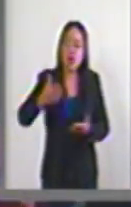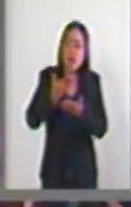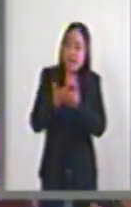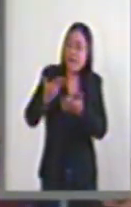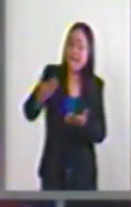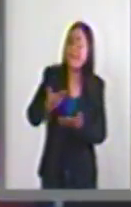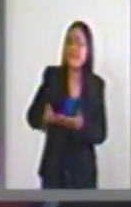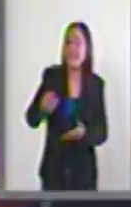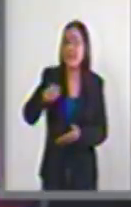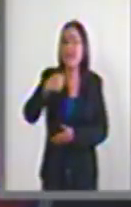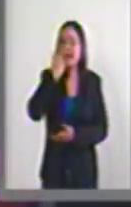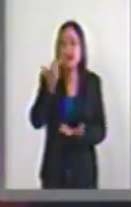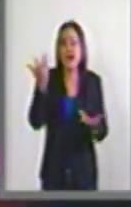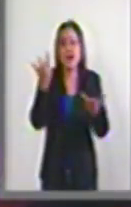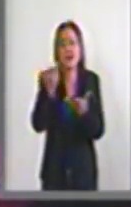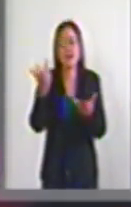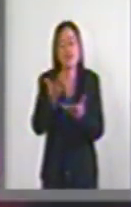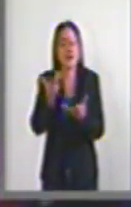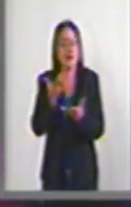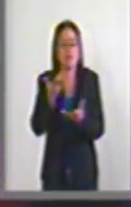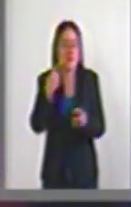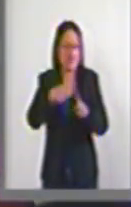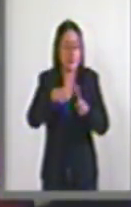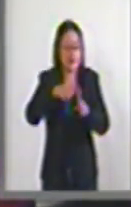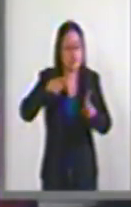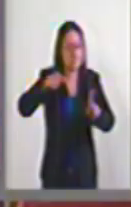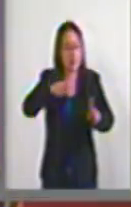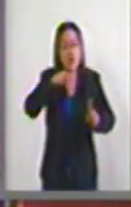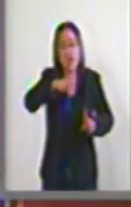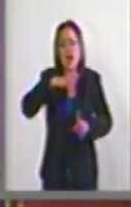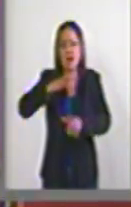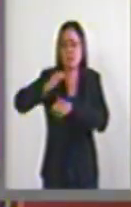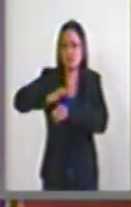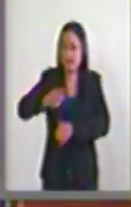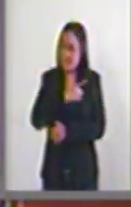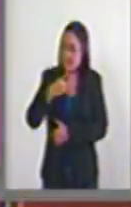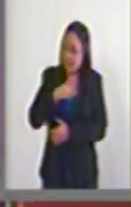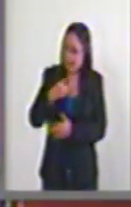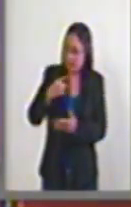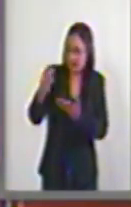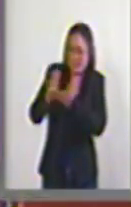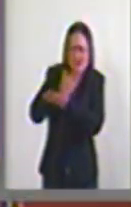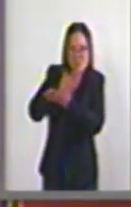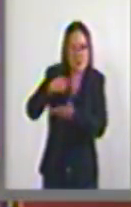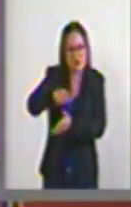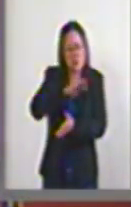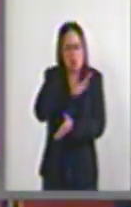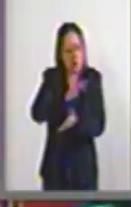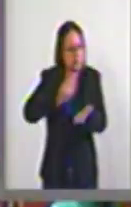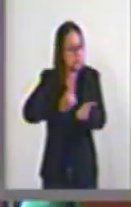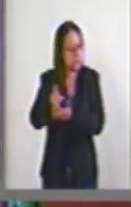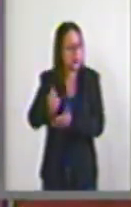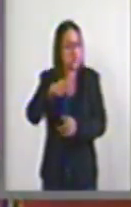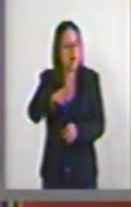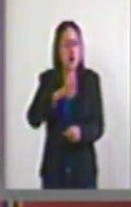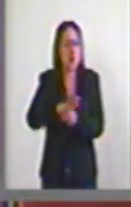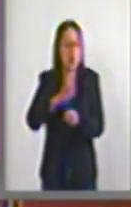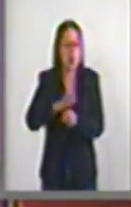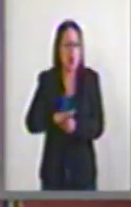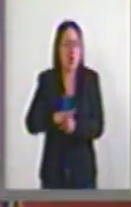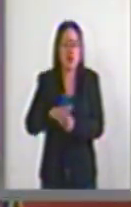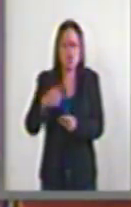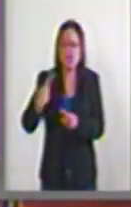una autoridad que no dude en el actuar de manera autónoma, incluso en contra de su